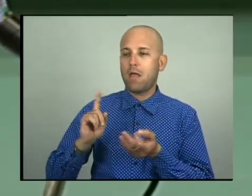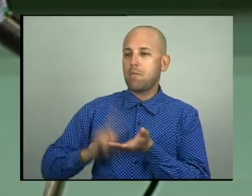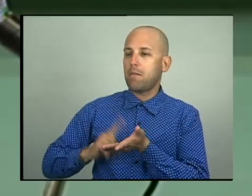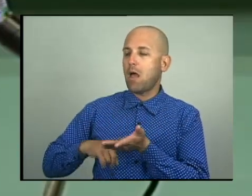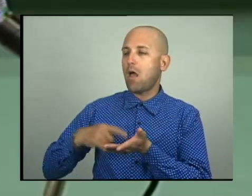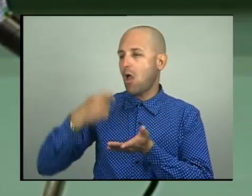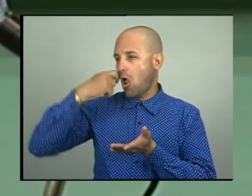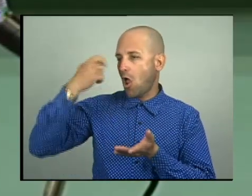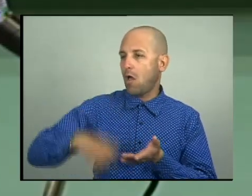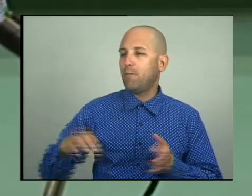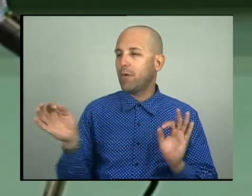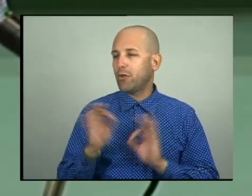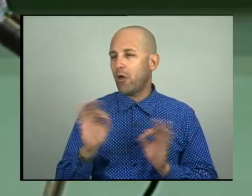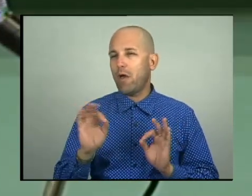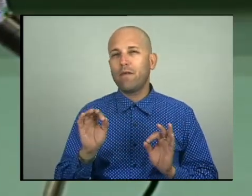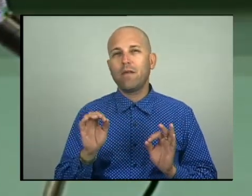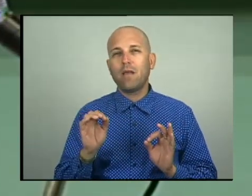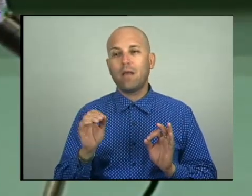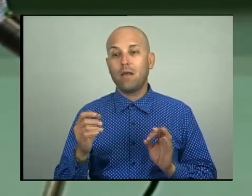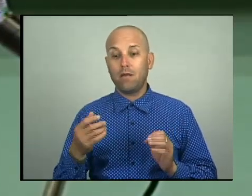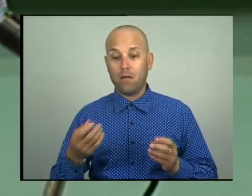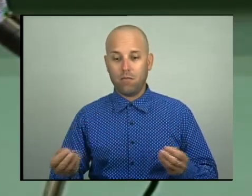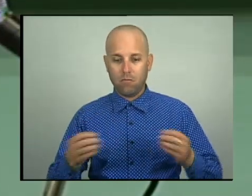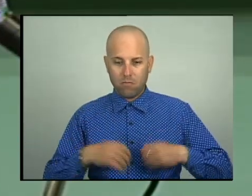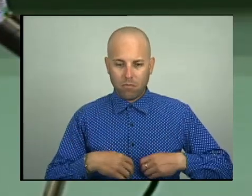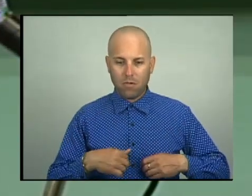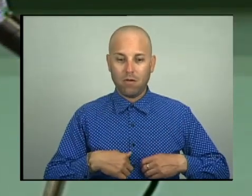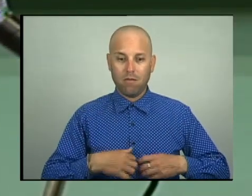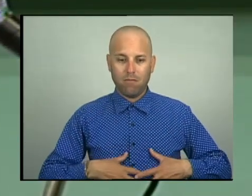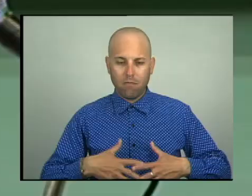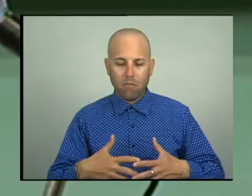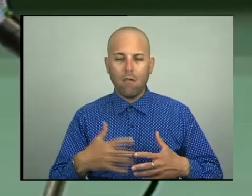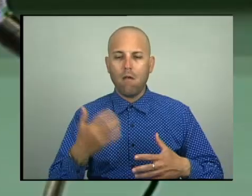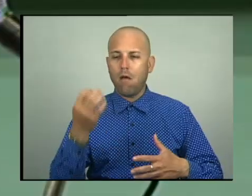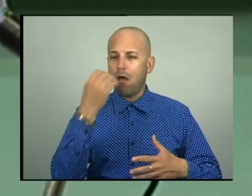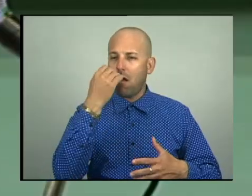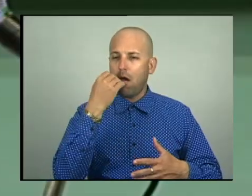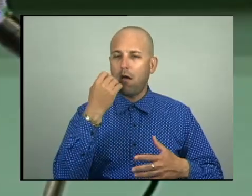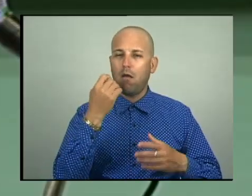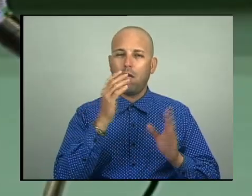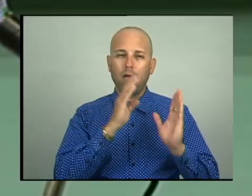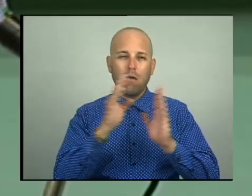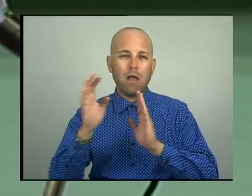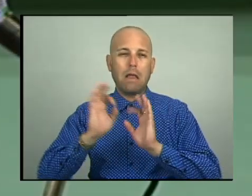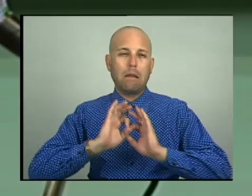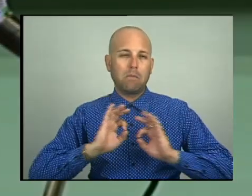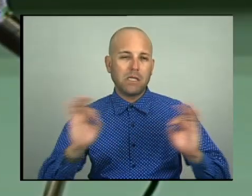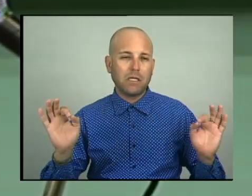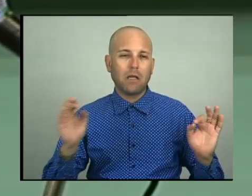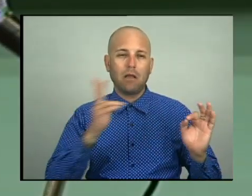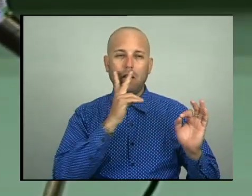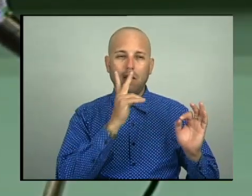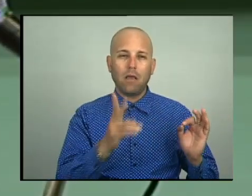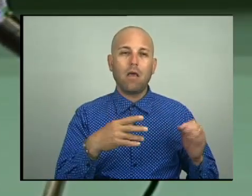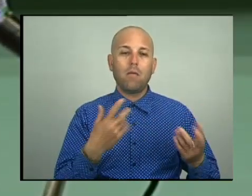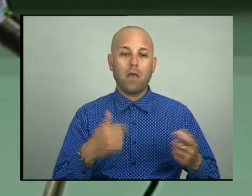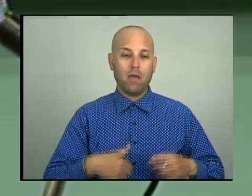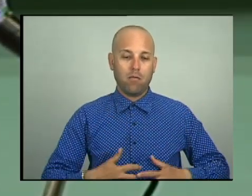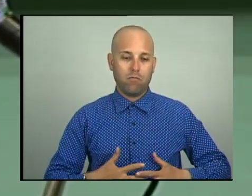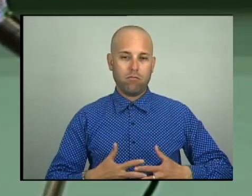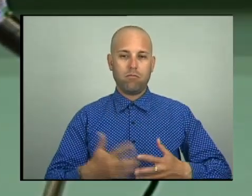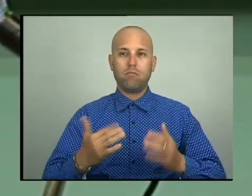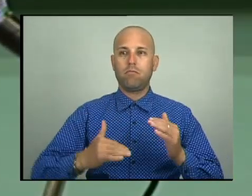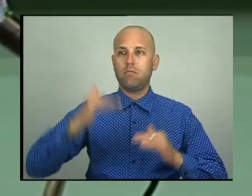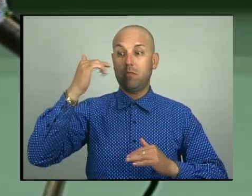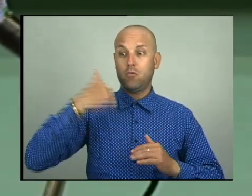se necesita de una nutrición especial, se necesita de todos los elementos para que se desarrolle el adolescente, y